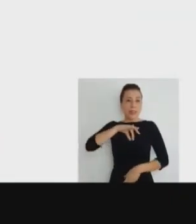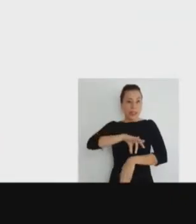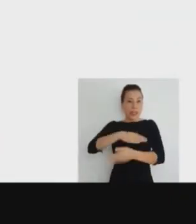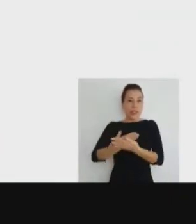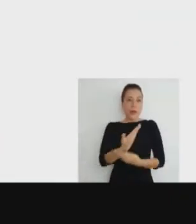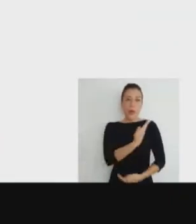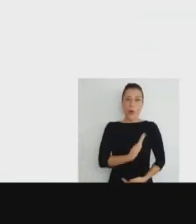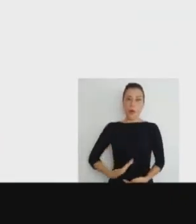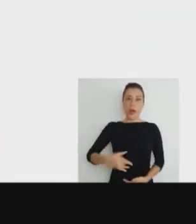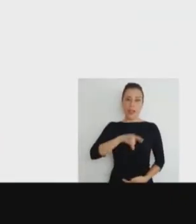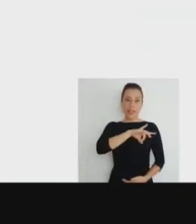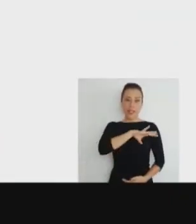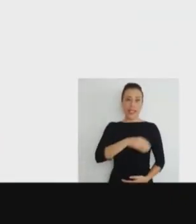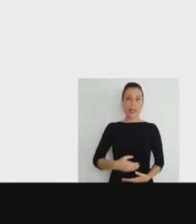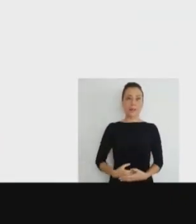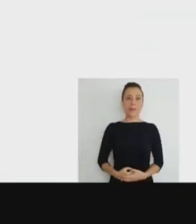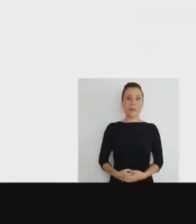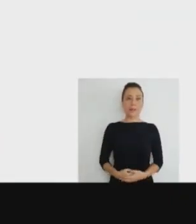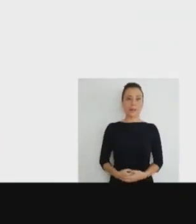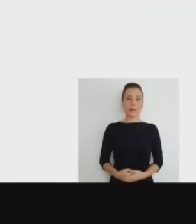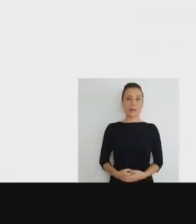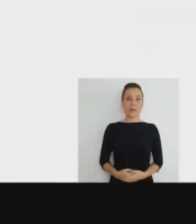Ministerio de Salud, Gobierno de Chile.